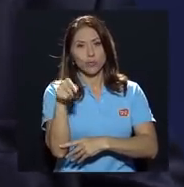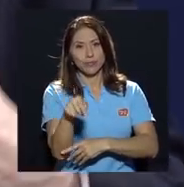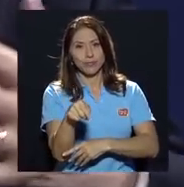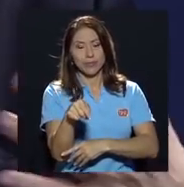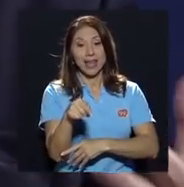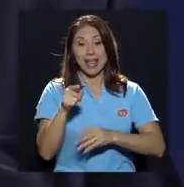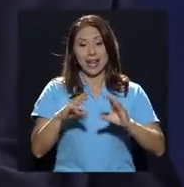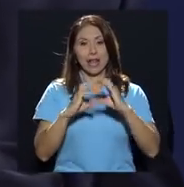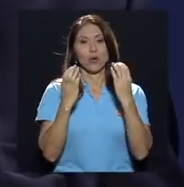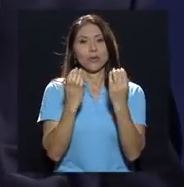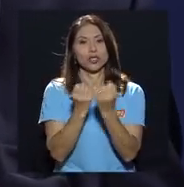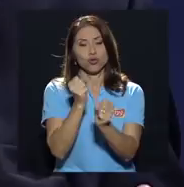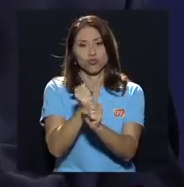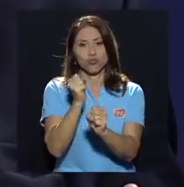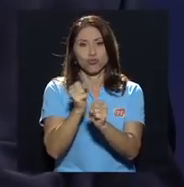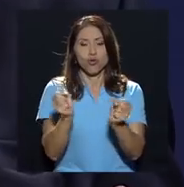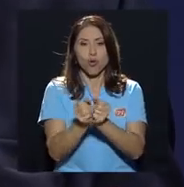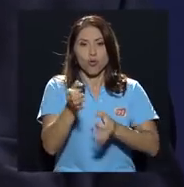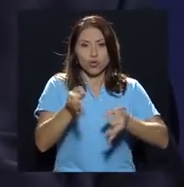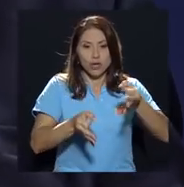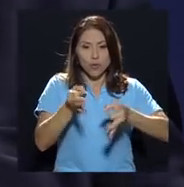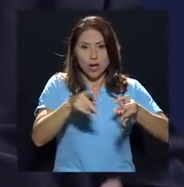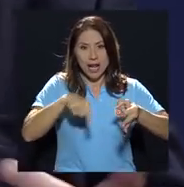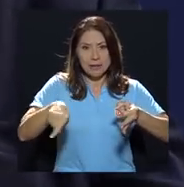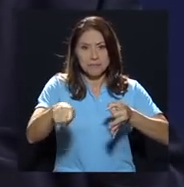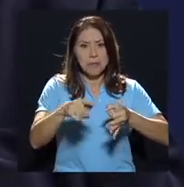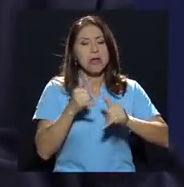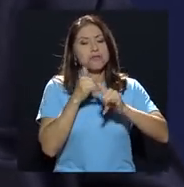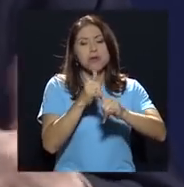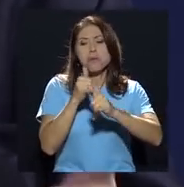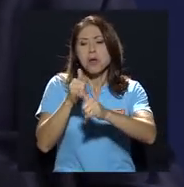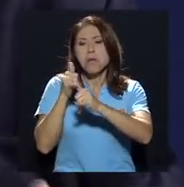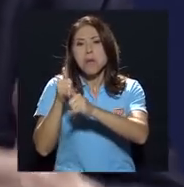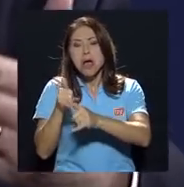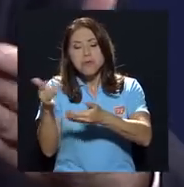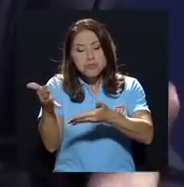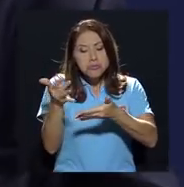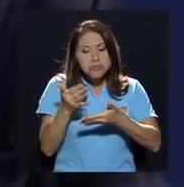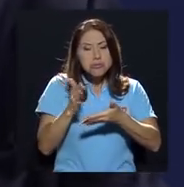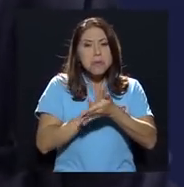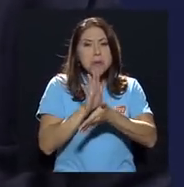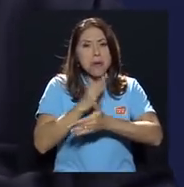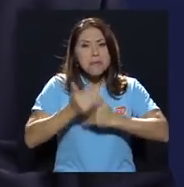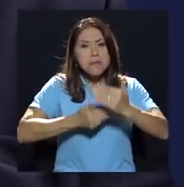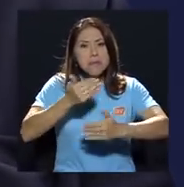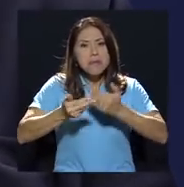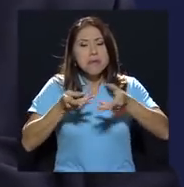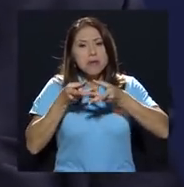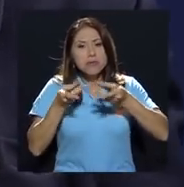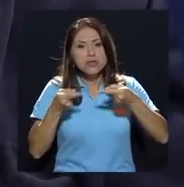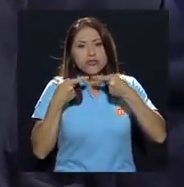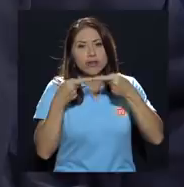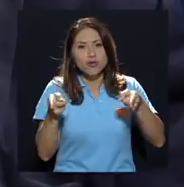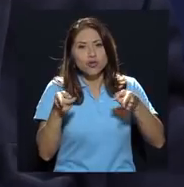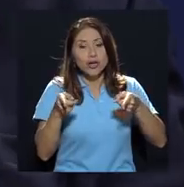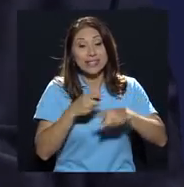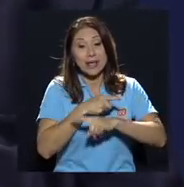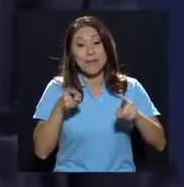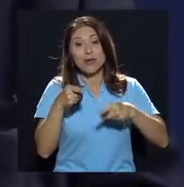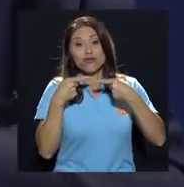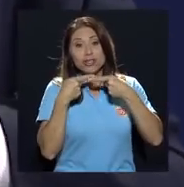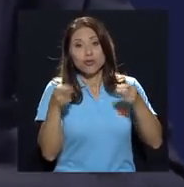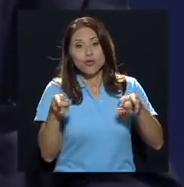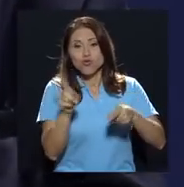la comisión opera como un tribunal recibir denuncias las tramita emite resoluciones pero las resoluciones